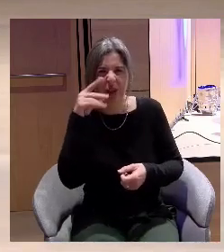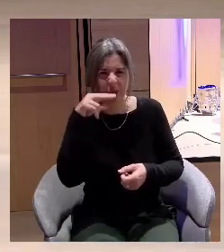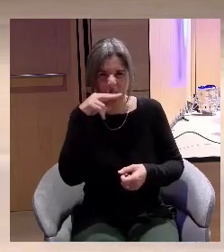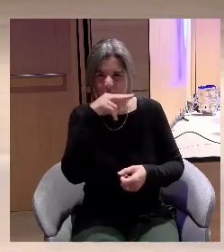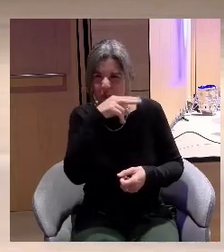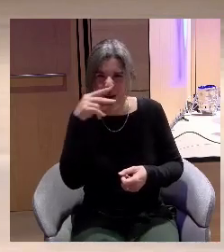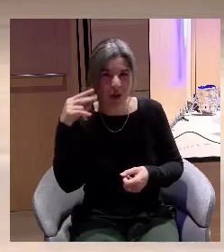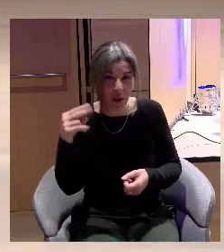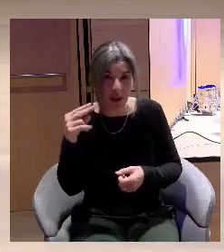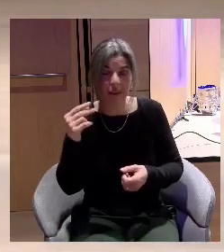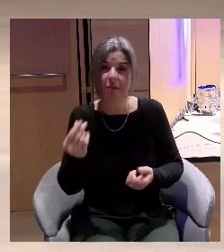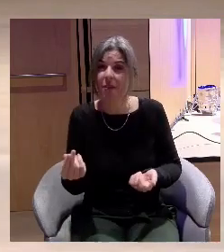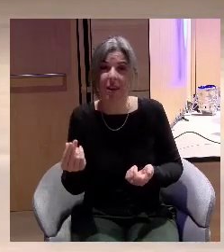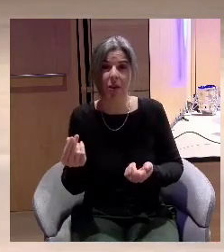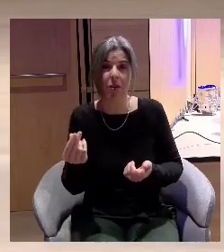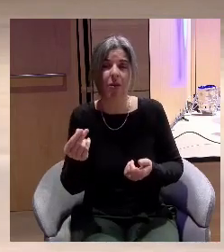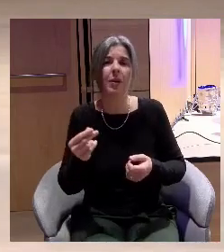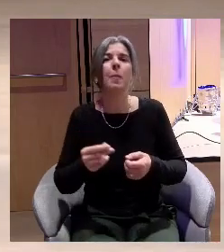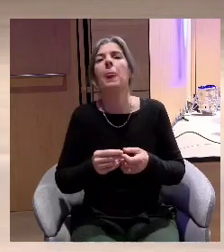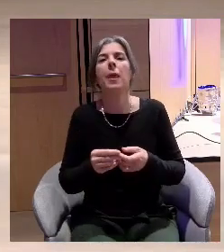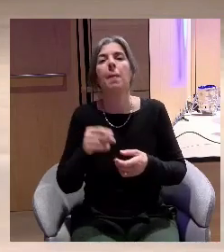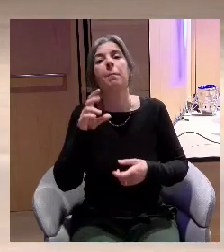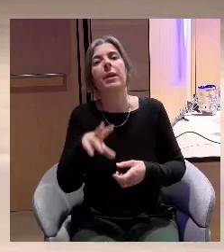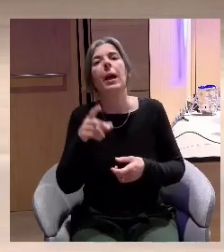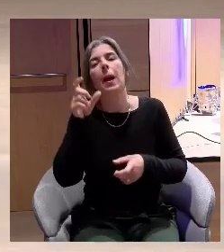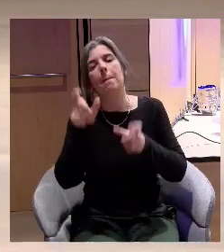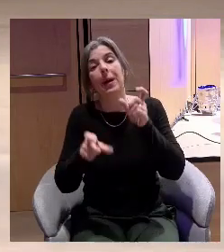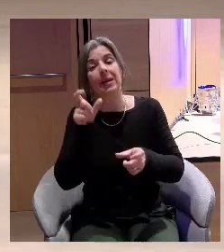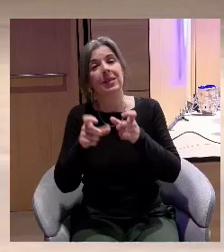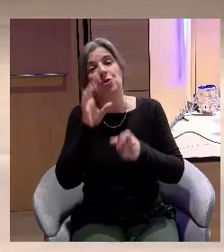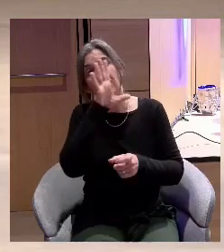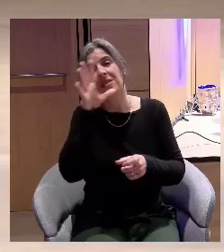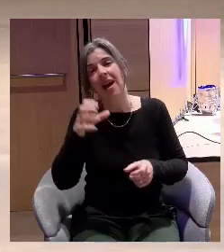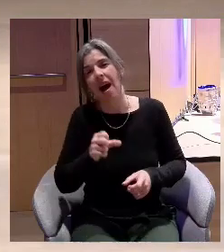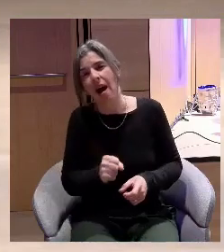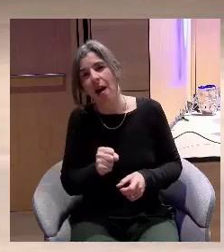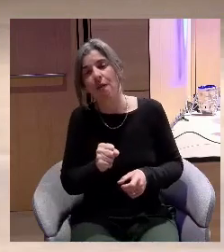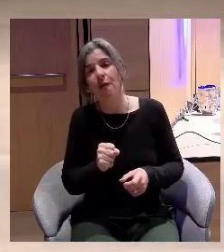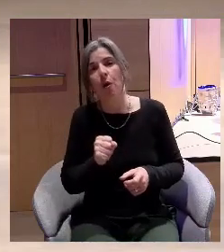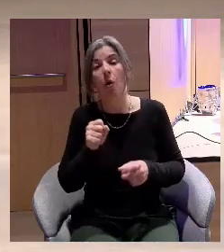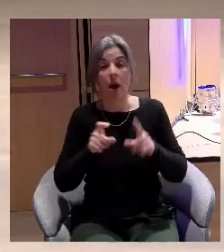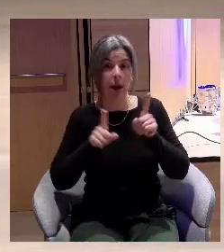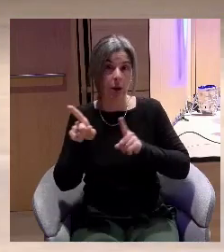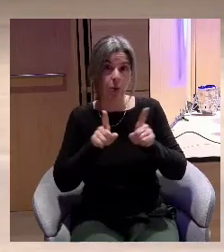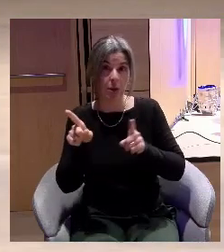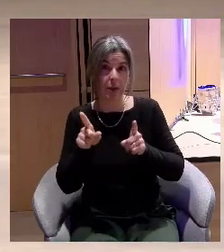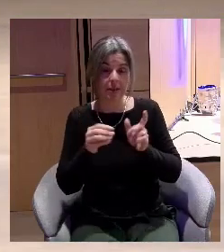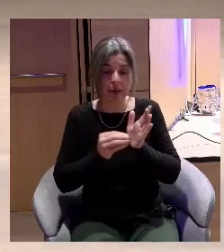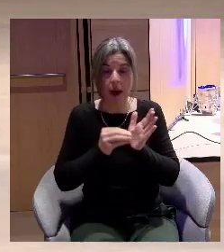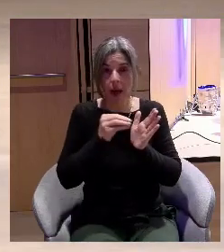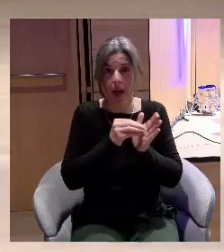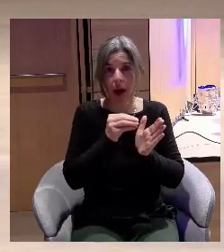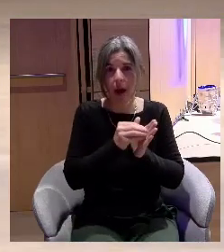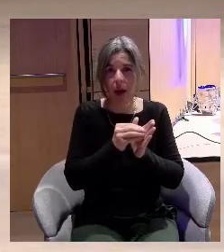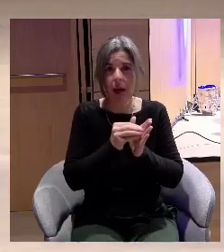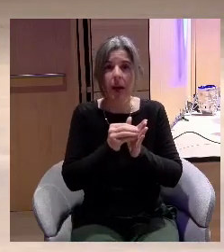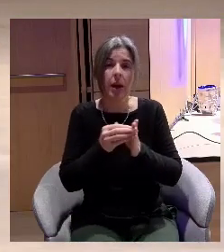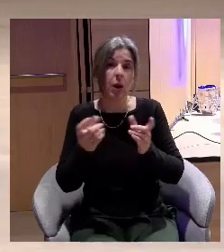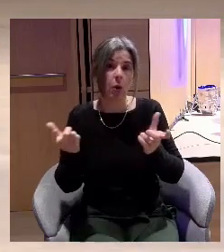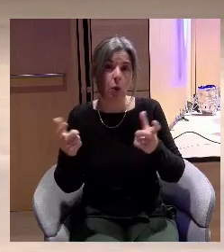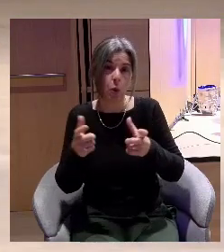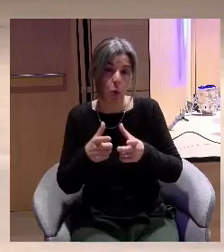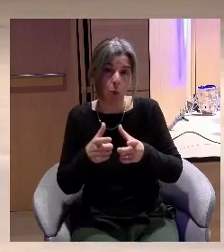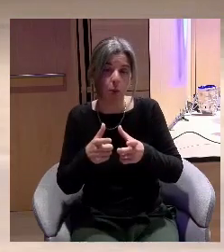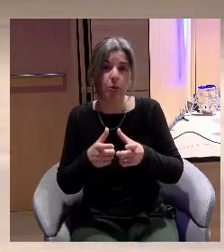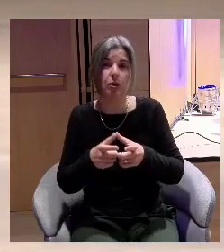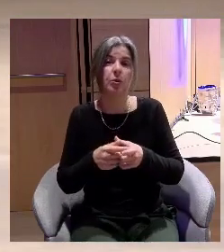es, por ejemplo, hay cupos de universidad única y exclusivamente para población afro. O sea, cuando te presentas a la universidad